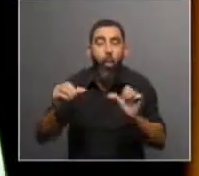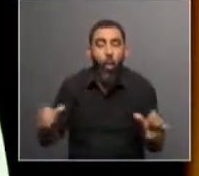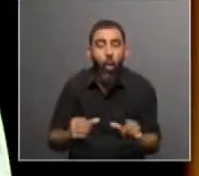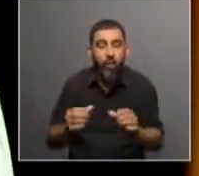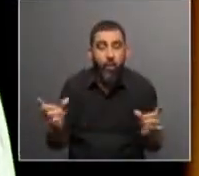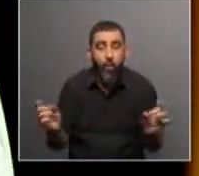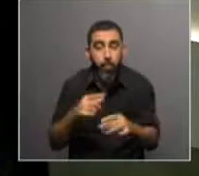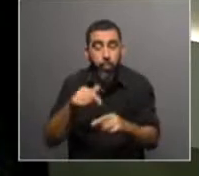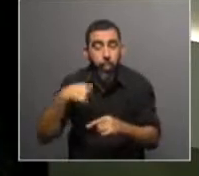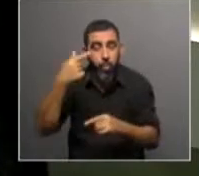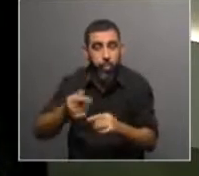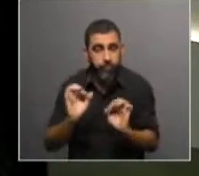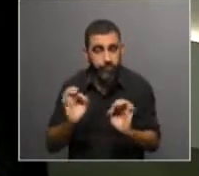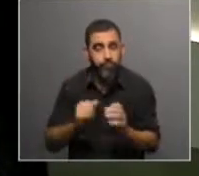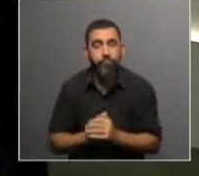una vez que esté en uso.